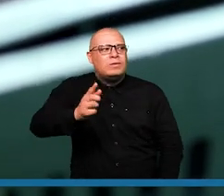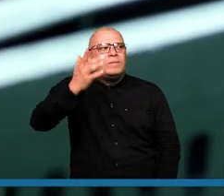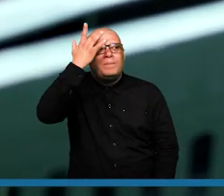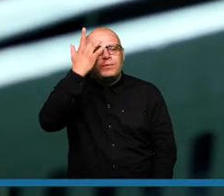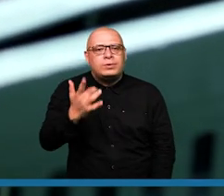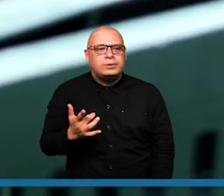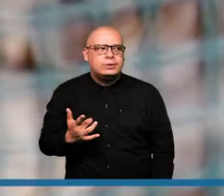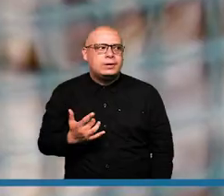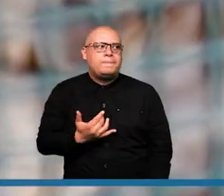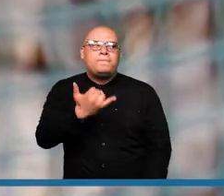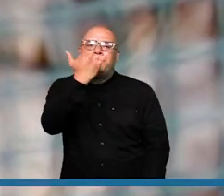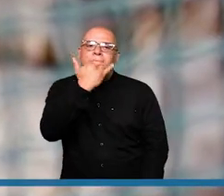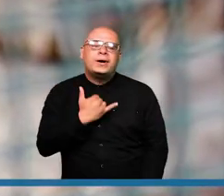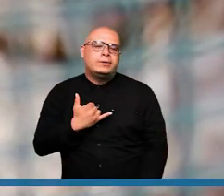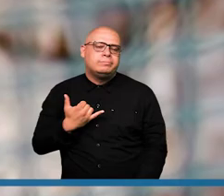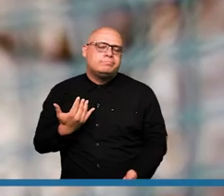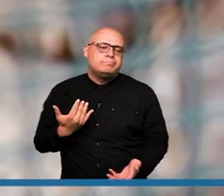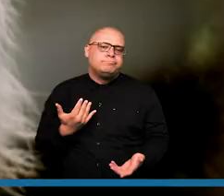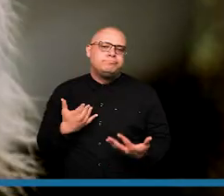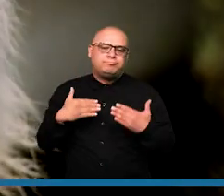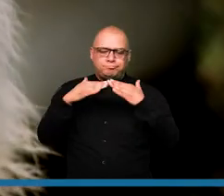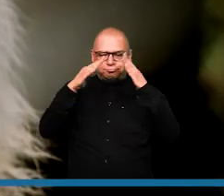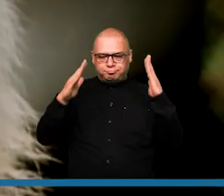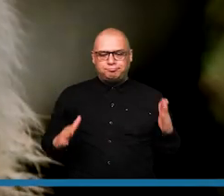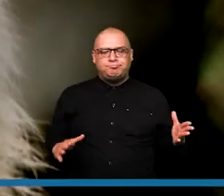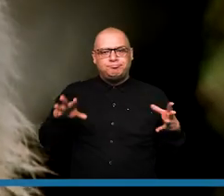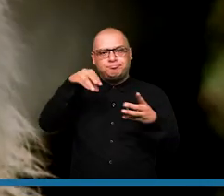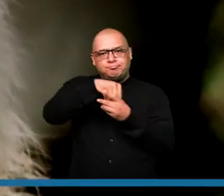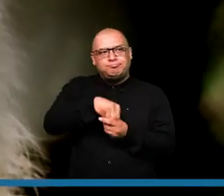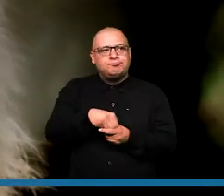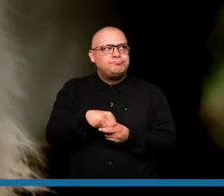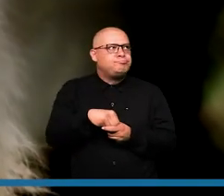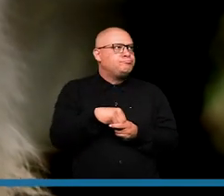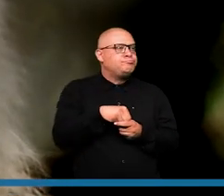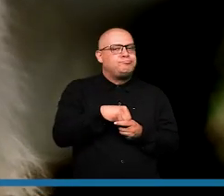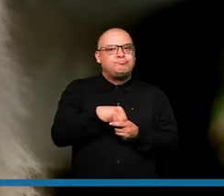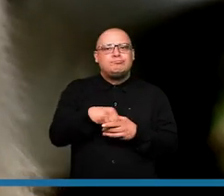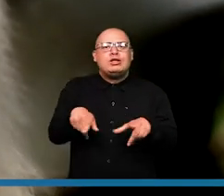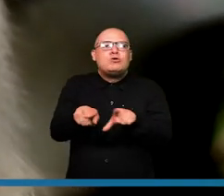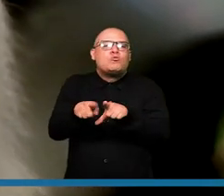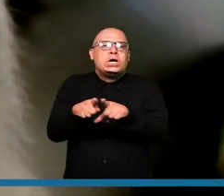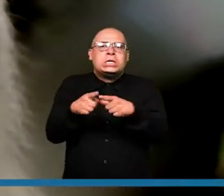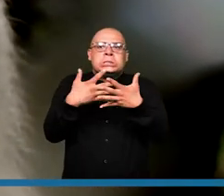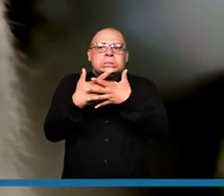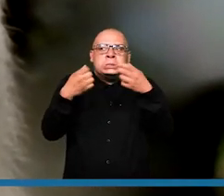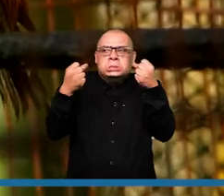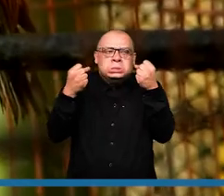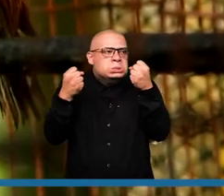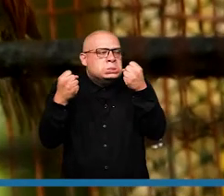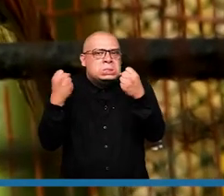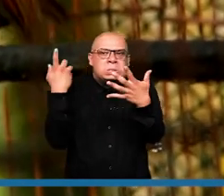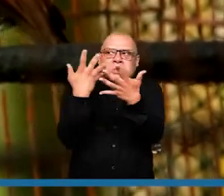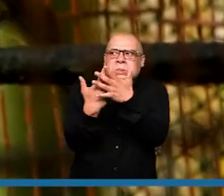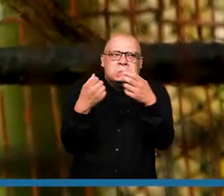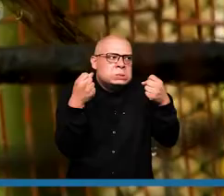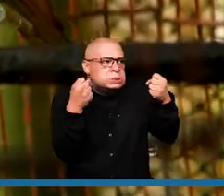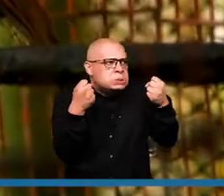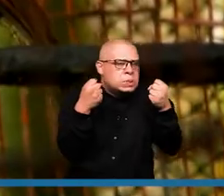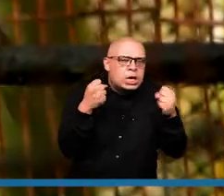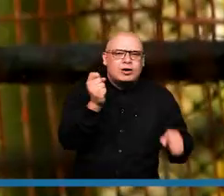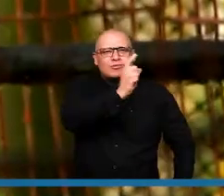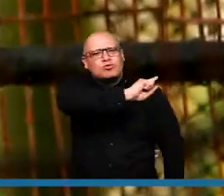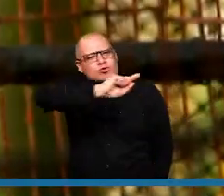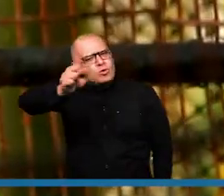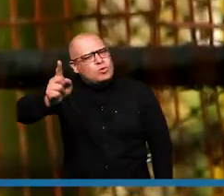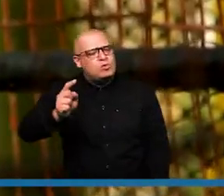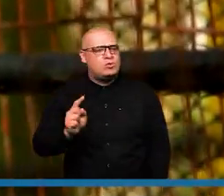condiciones de un secuestro. Y no queremos que nuestro territorio metropolitano sea partícipe de lucrar el cuarto negocio